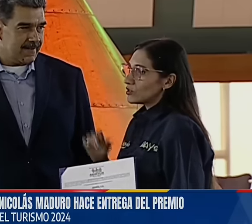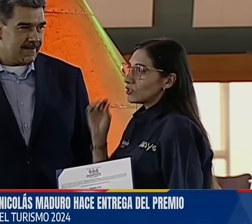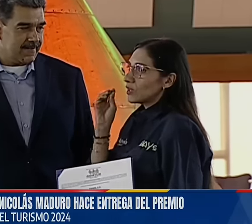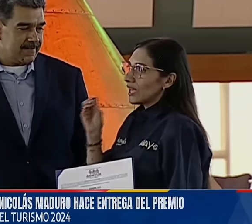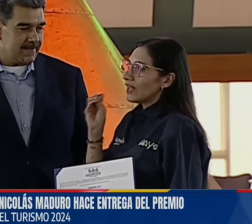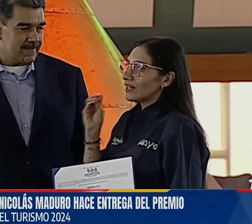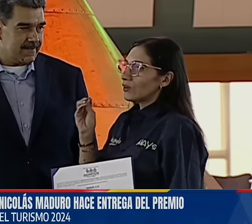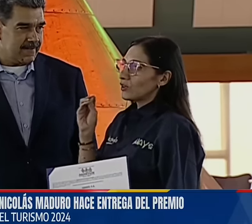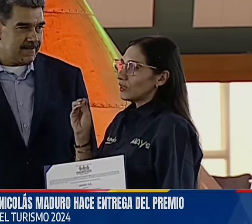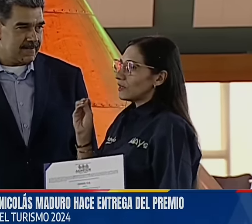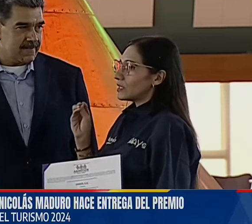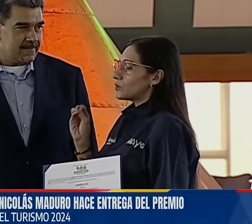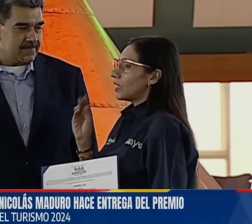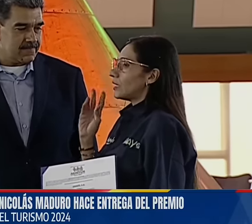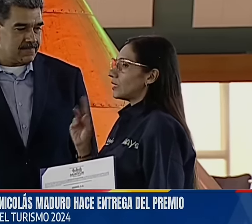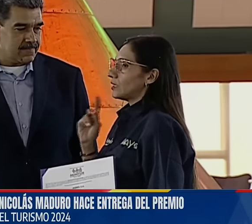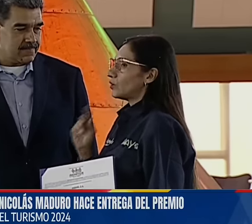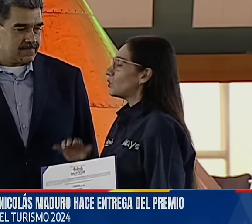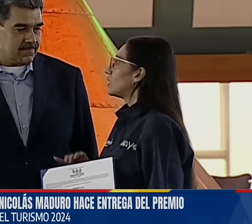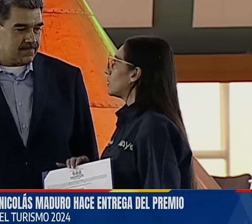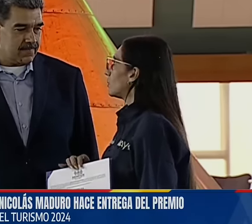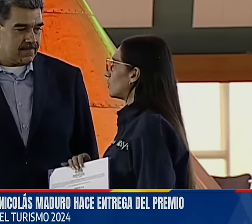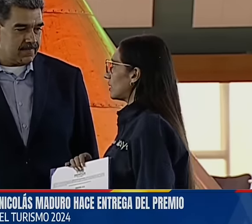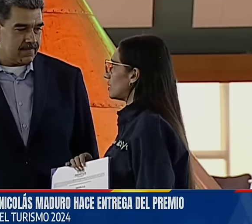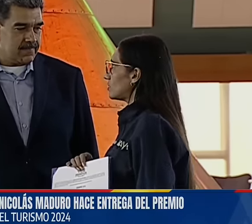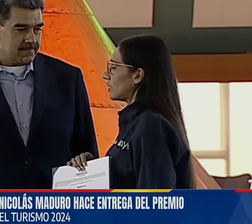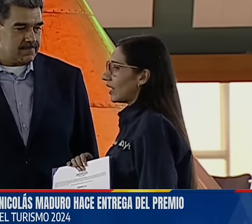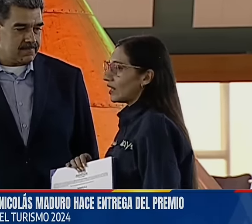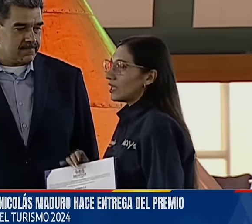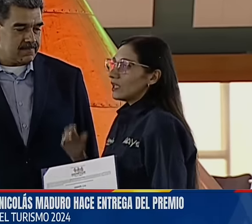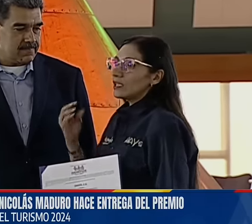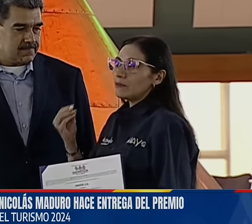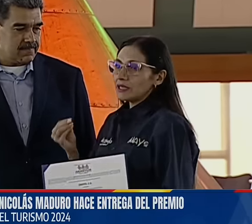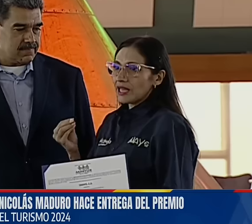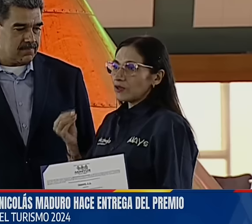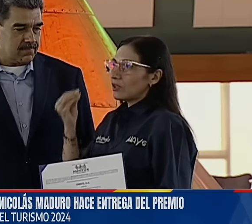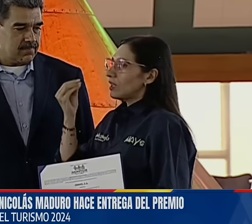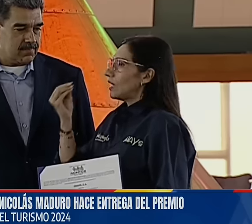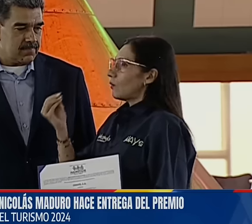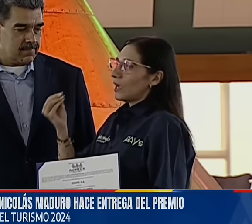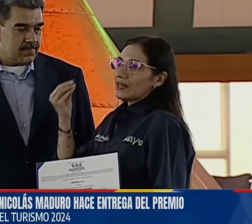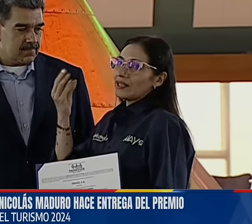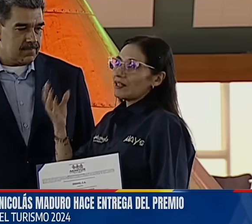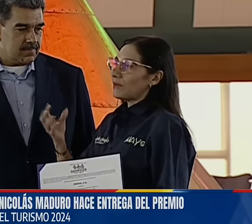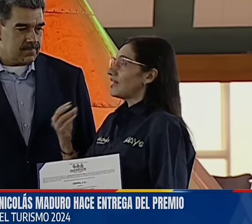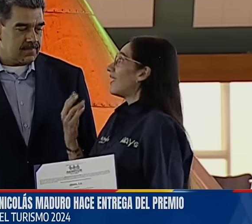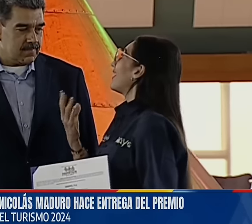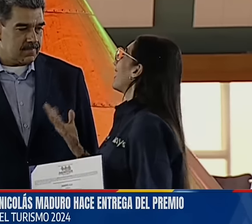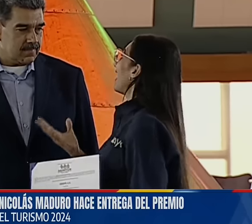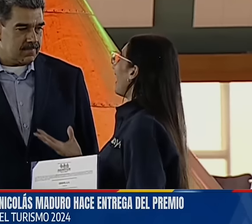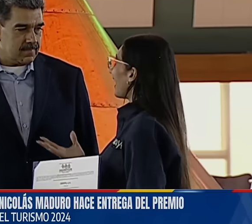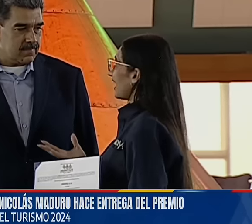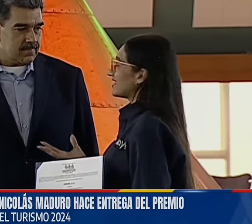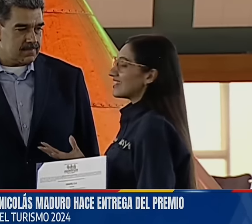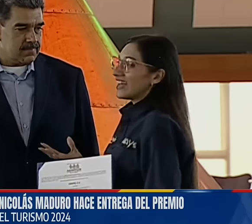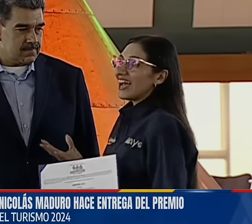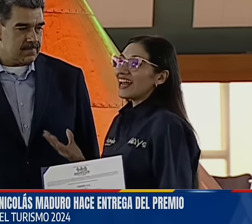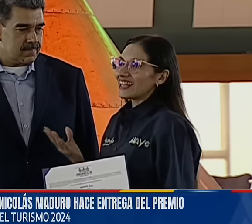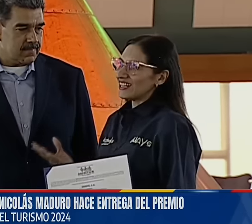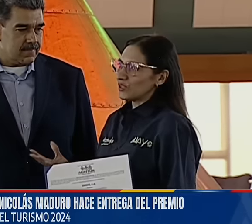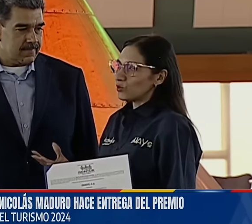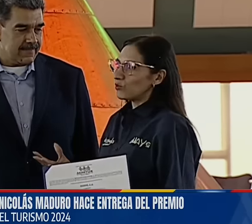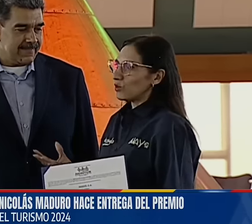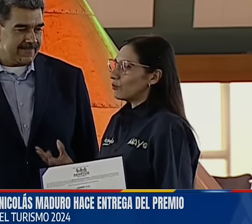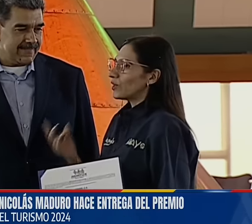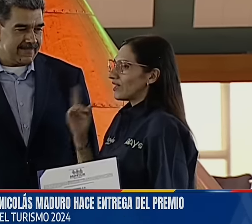Nacional Guaraíra Repano. Desde el 1 de abril hasta el 31 de mayo se abrió el proceso de postulaciones en el